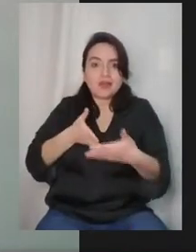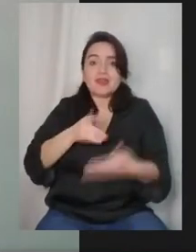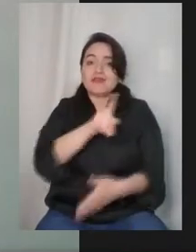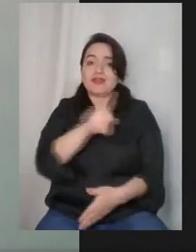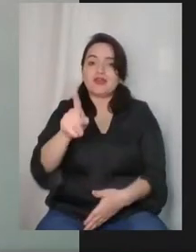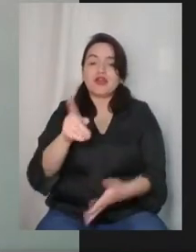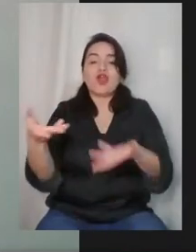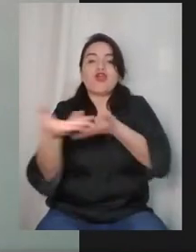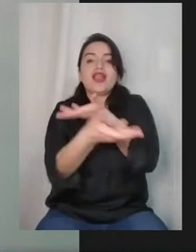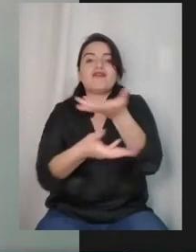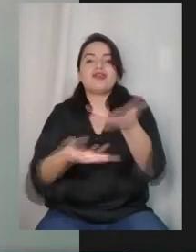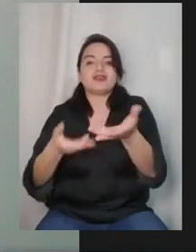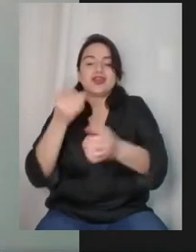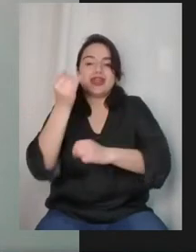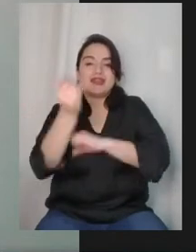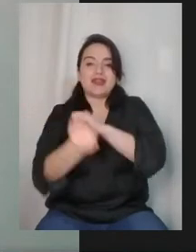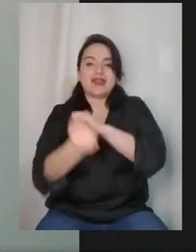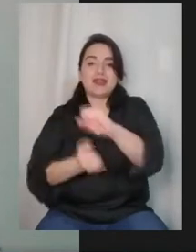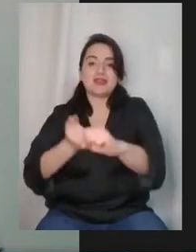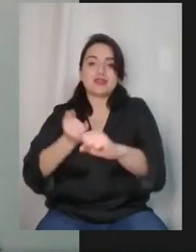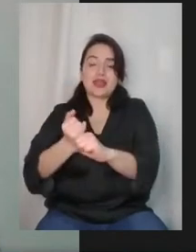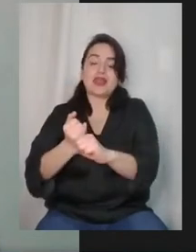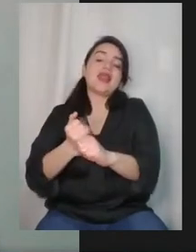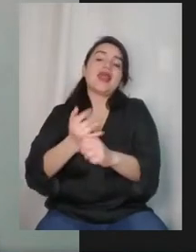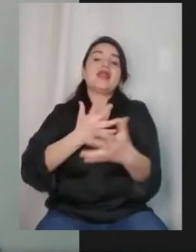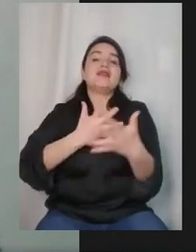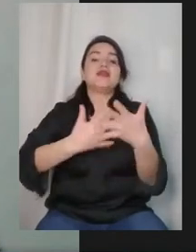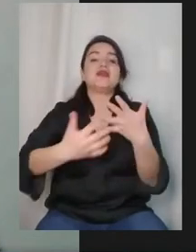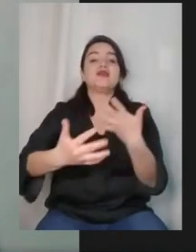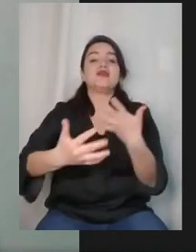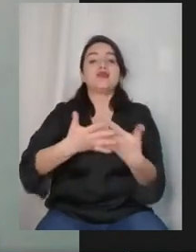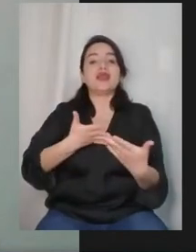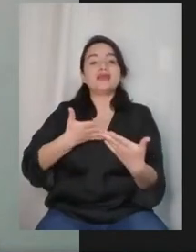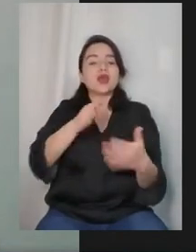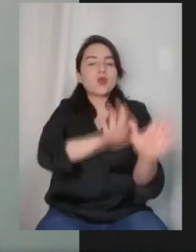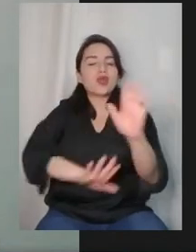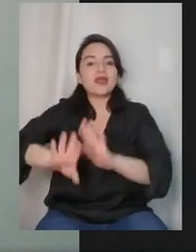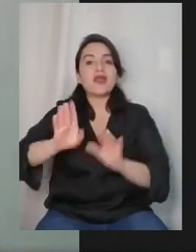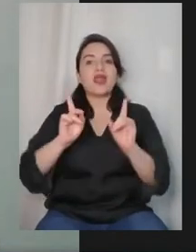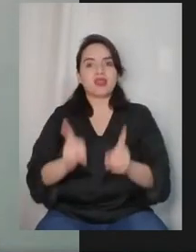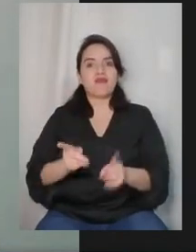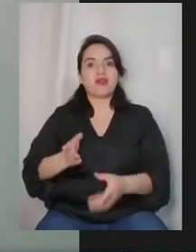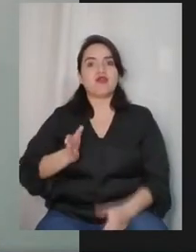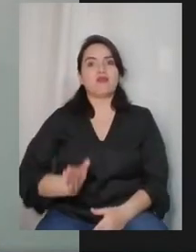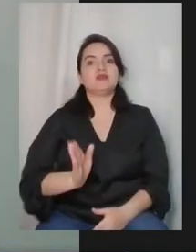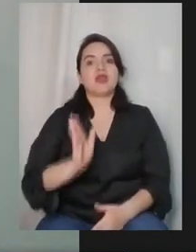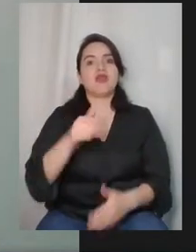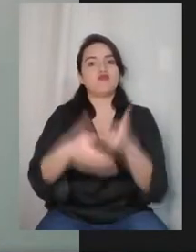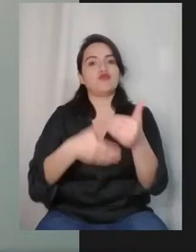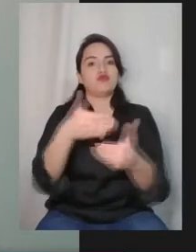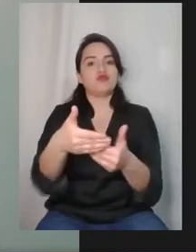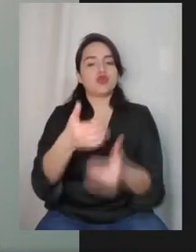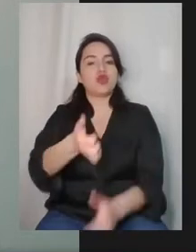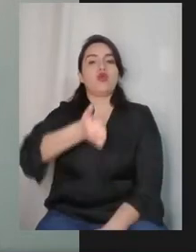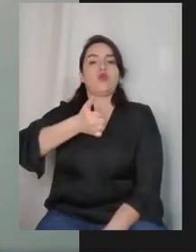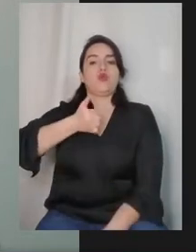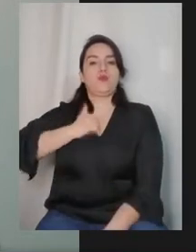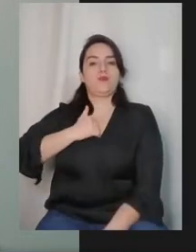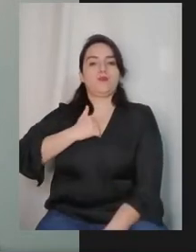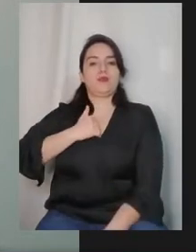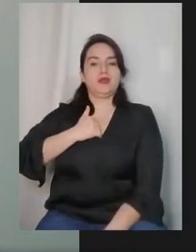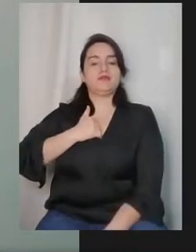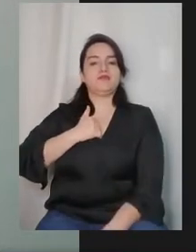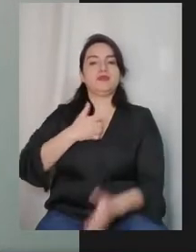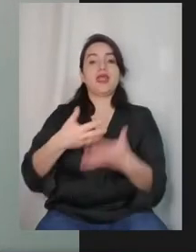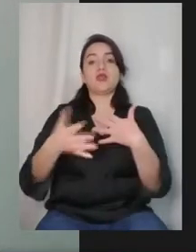la conservación de la naturaleza y su biodiversidad debe activarse, relevarse y llevarse a la práctica de maneras completas y sustentables,